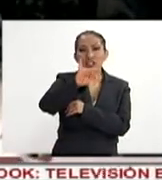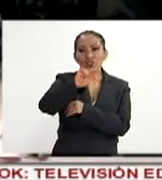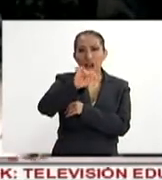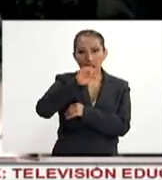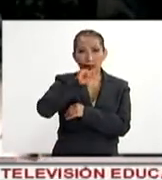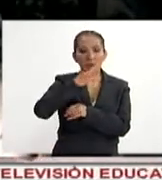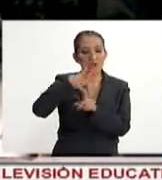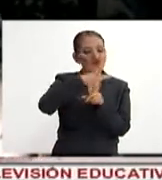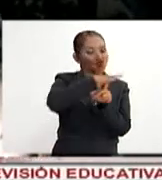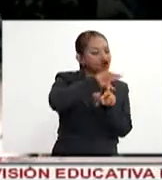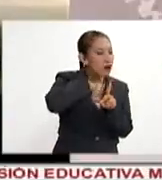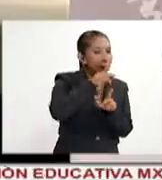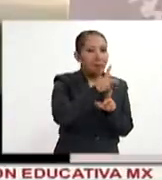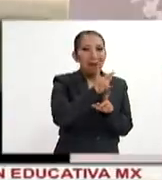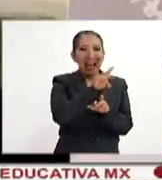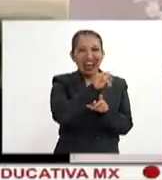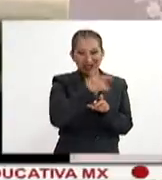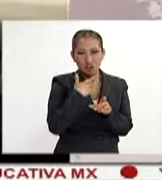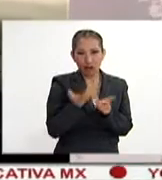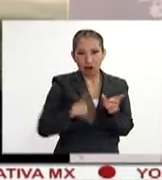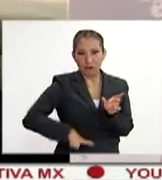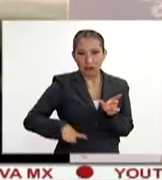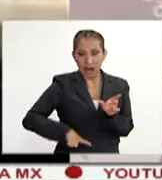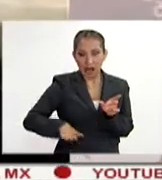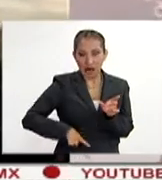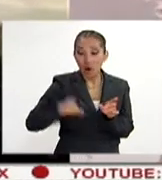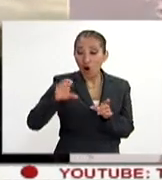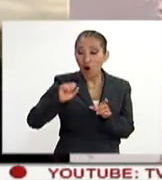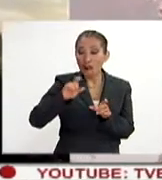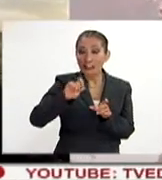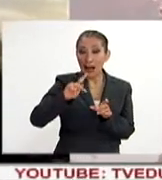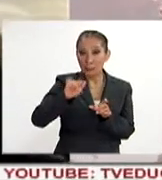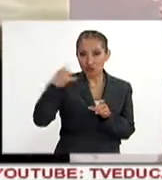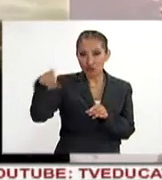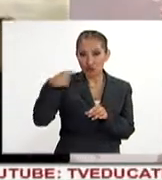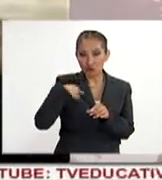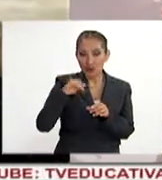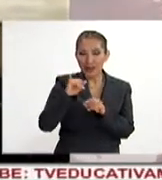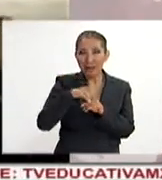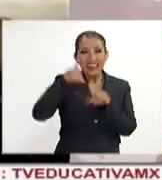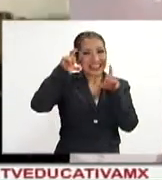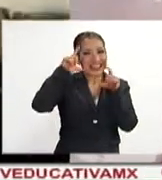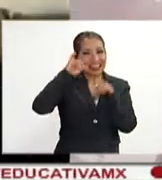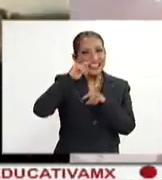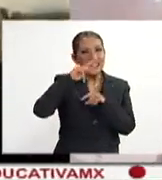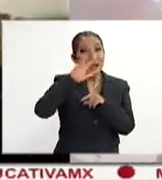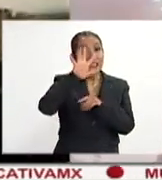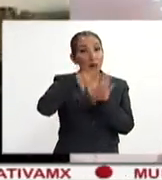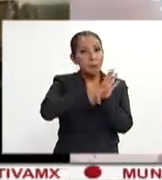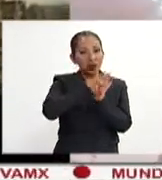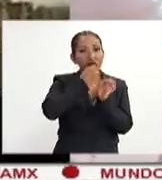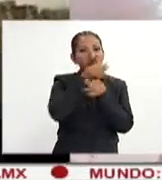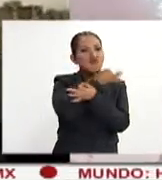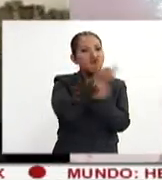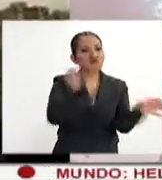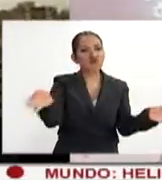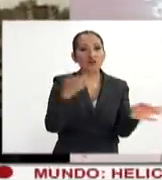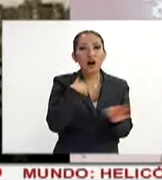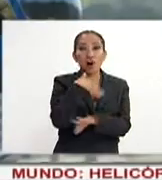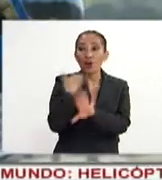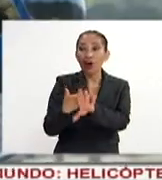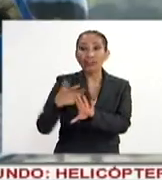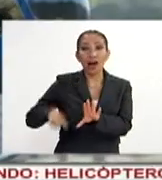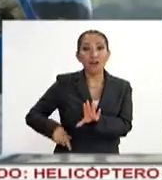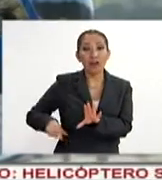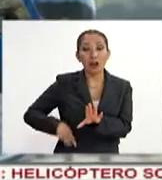también sobrevoló el Palacio Presidencial de Miraflores. Óscar Pérez publicó en su cuenta de Instagram 5 videos donde envió un mensaje contra